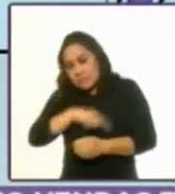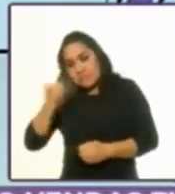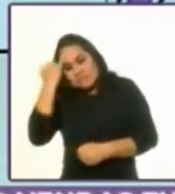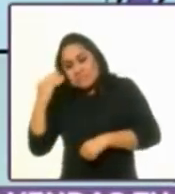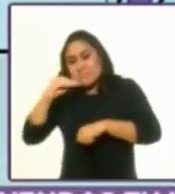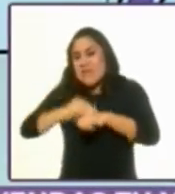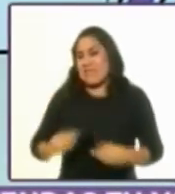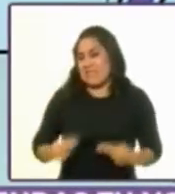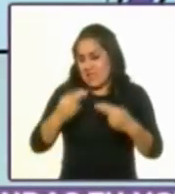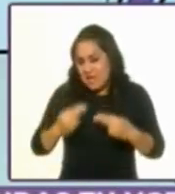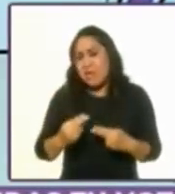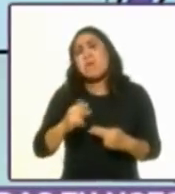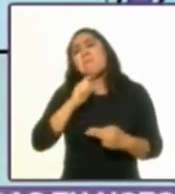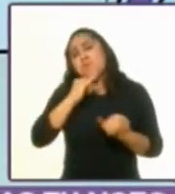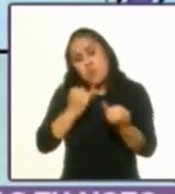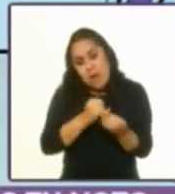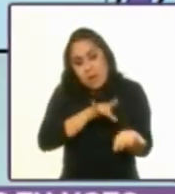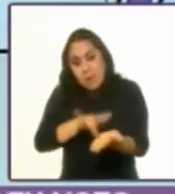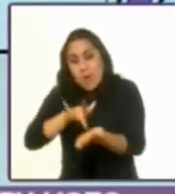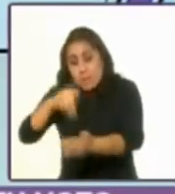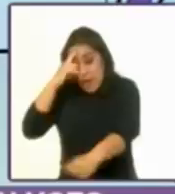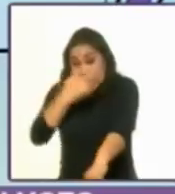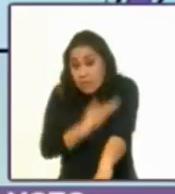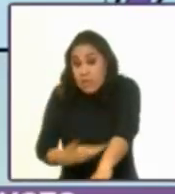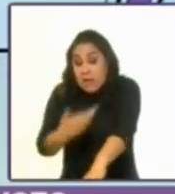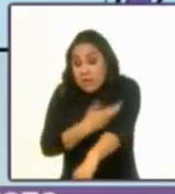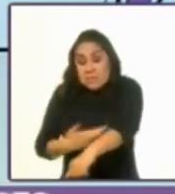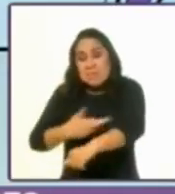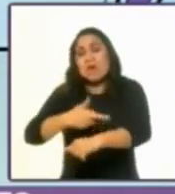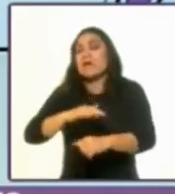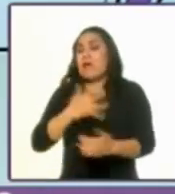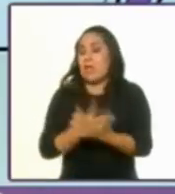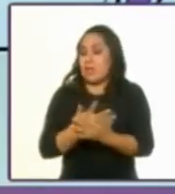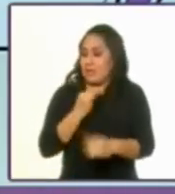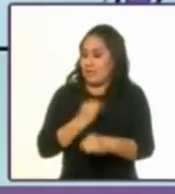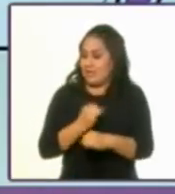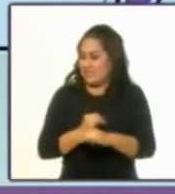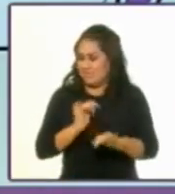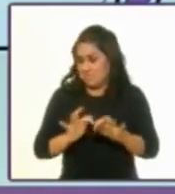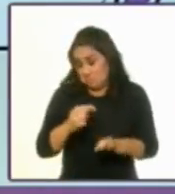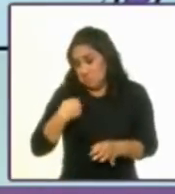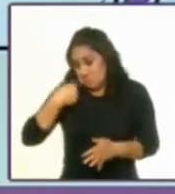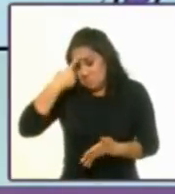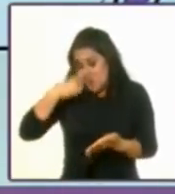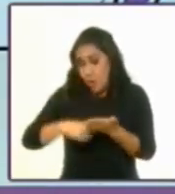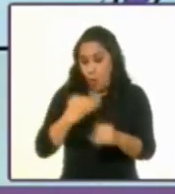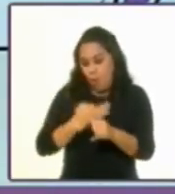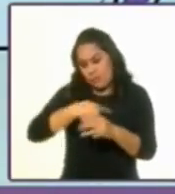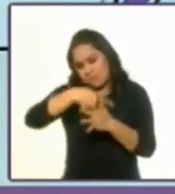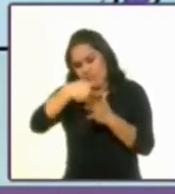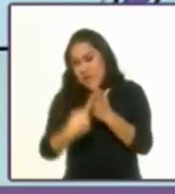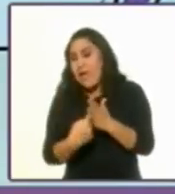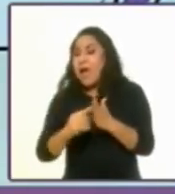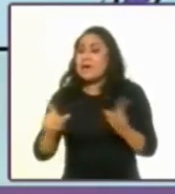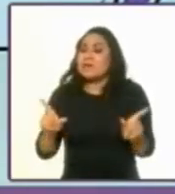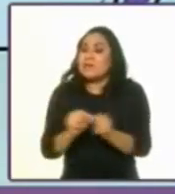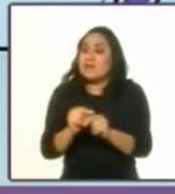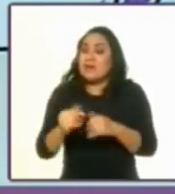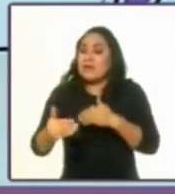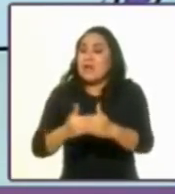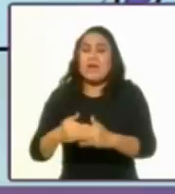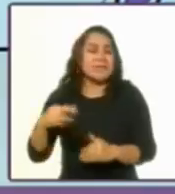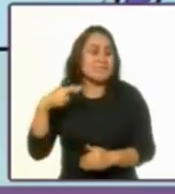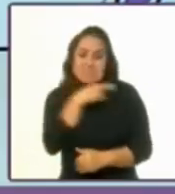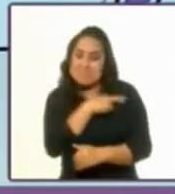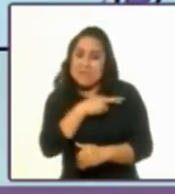facilitar que todos los trámites se puedan hacer por internet creo que con estas medidas vamos a poder los tiempos para abrir un